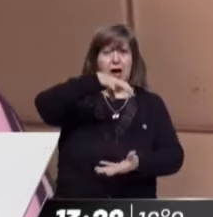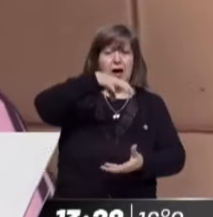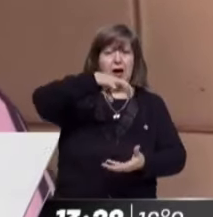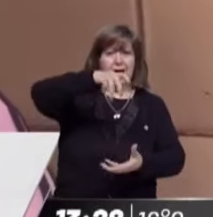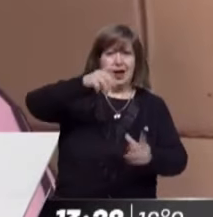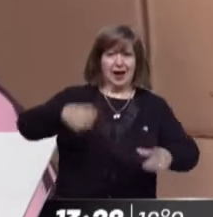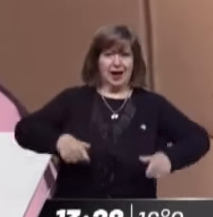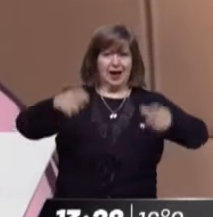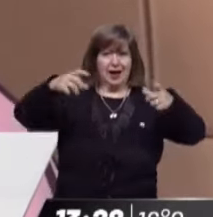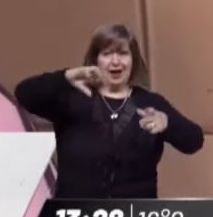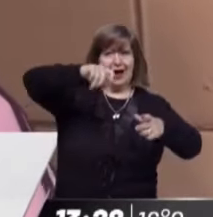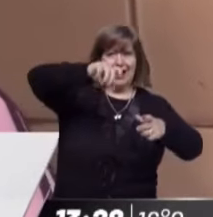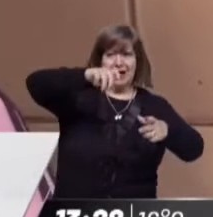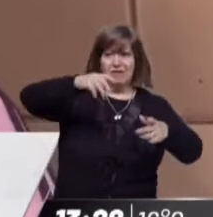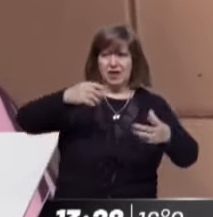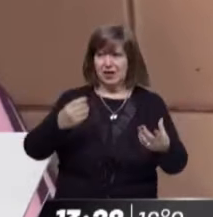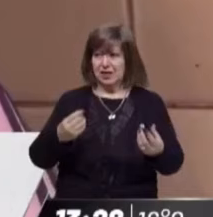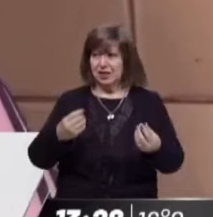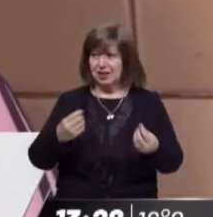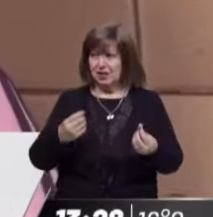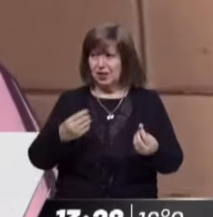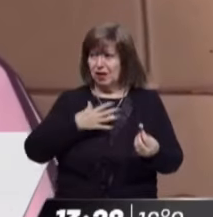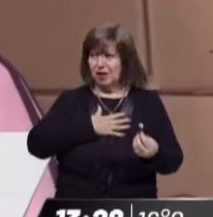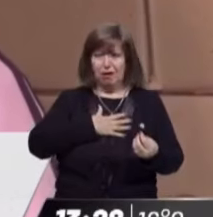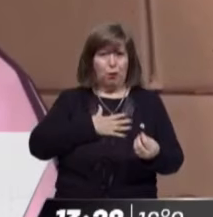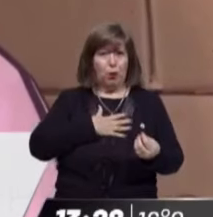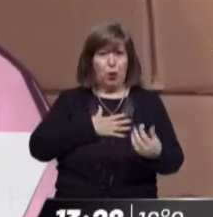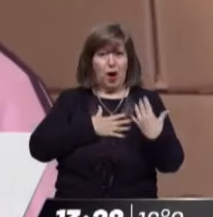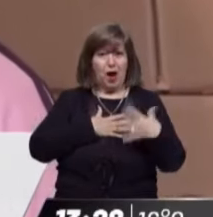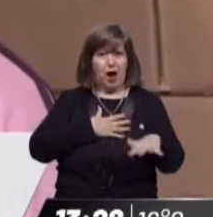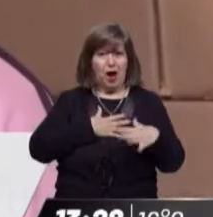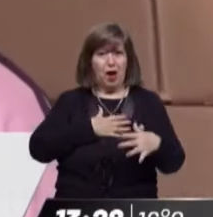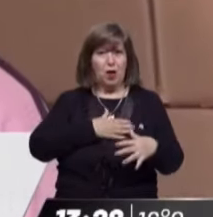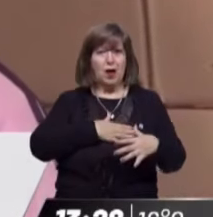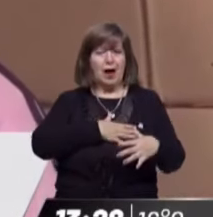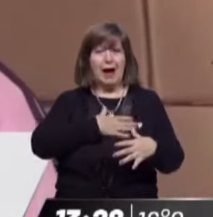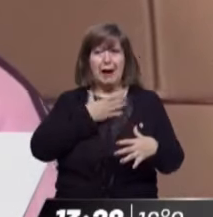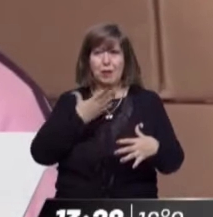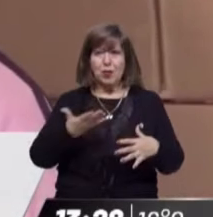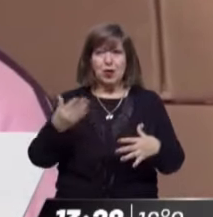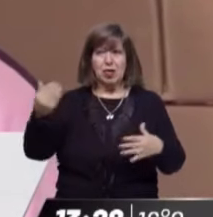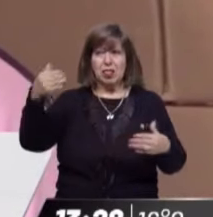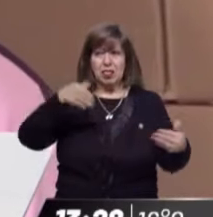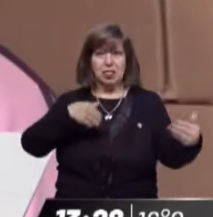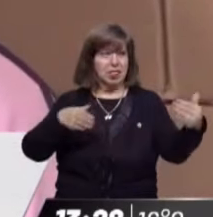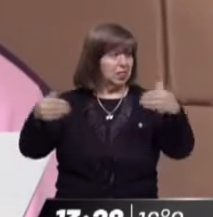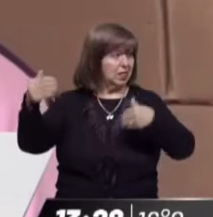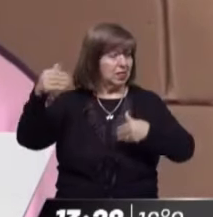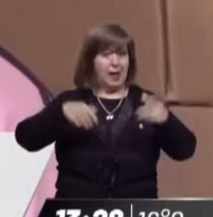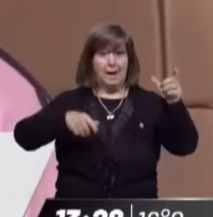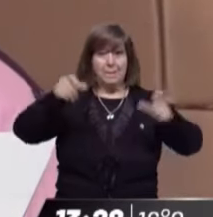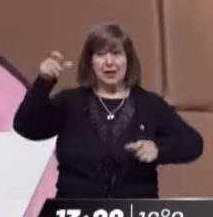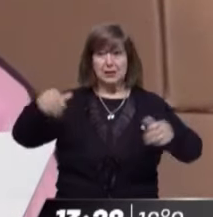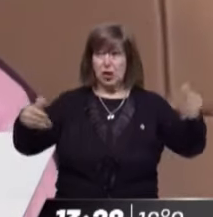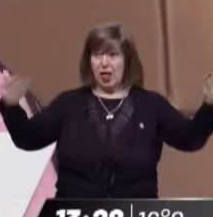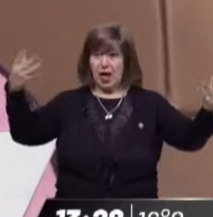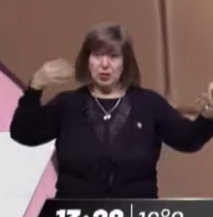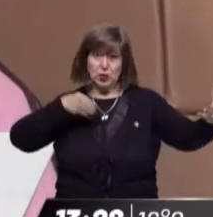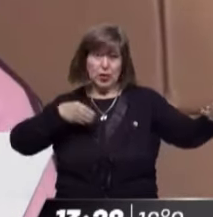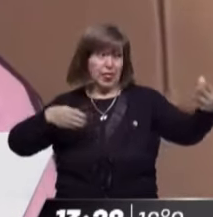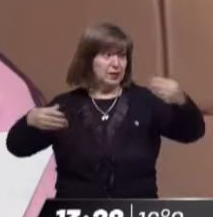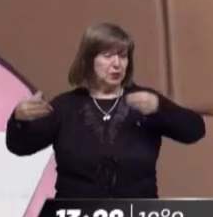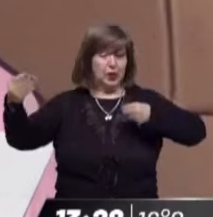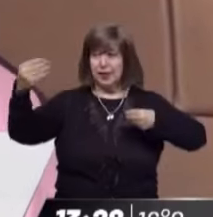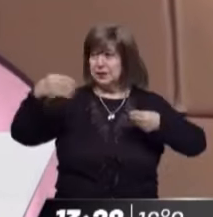eh No sé eh digo yo el amor que recibimos de parte de las personas es